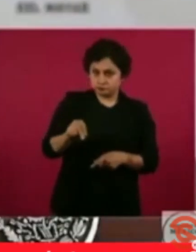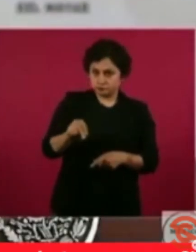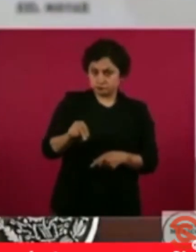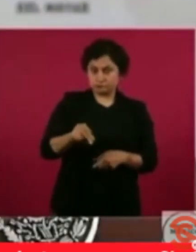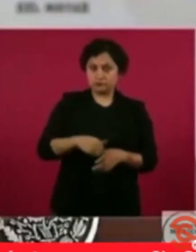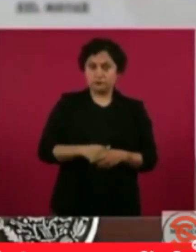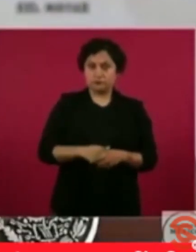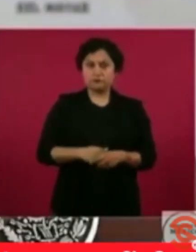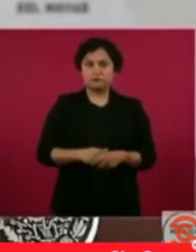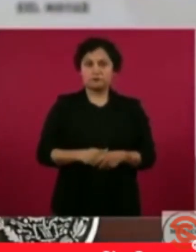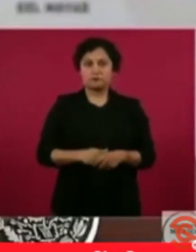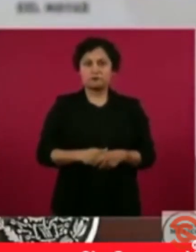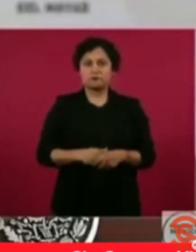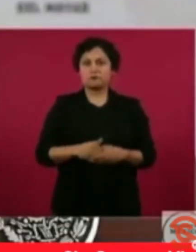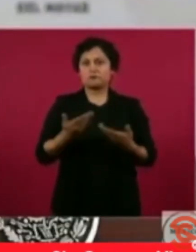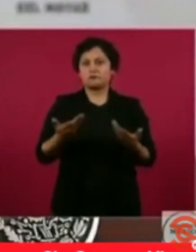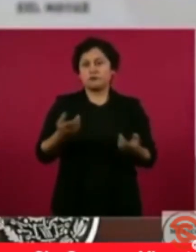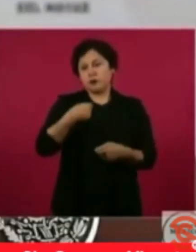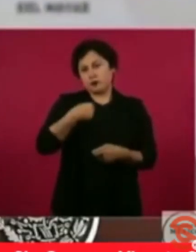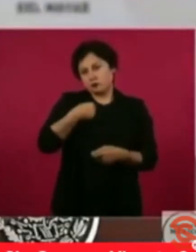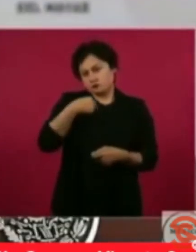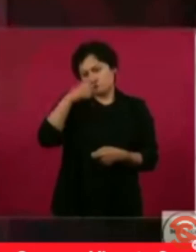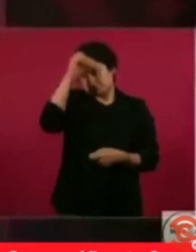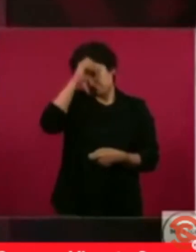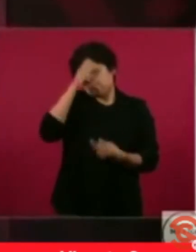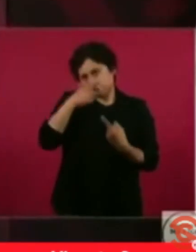porque no coincido